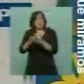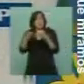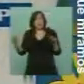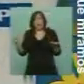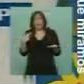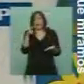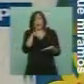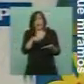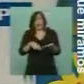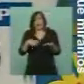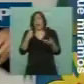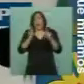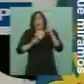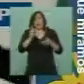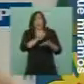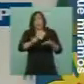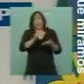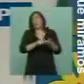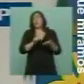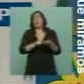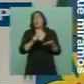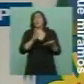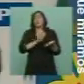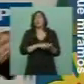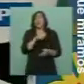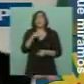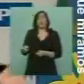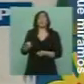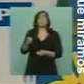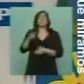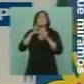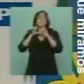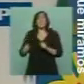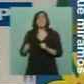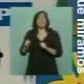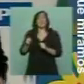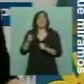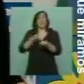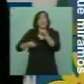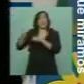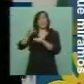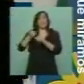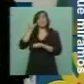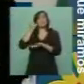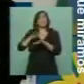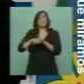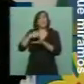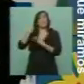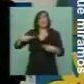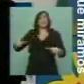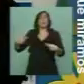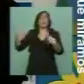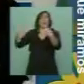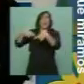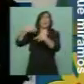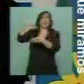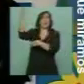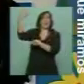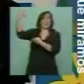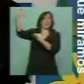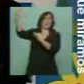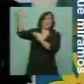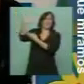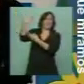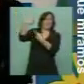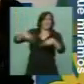furibundas contra el secretario de comercio y las importaciones me da derecho a pensar que alguien que quiere importar algo y